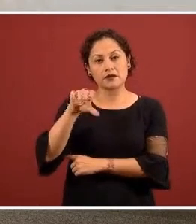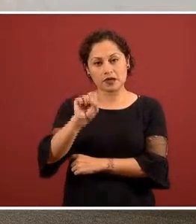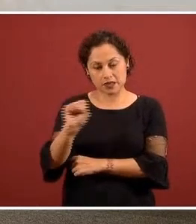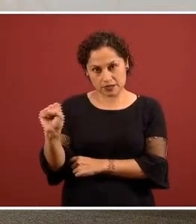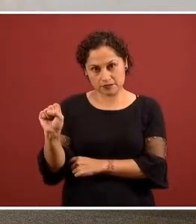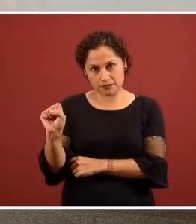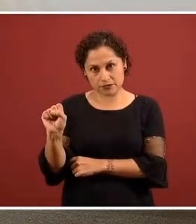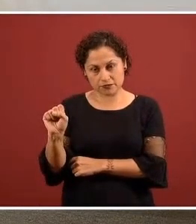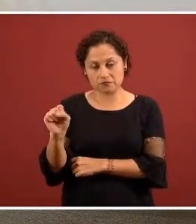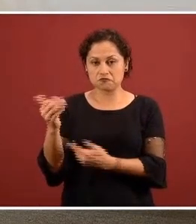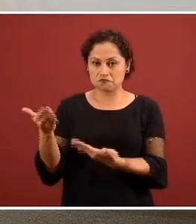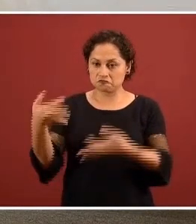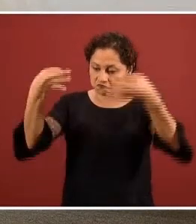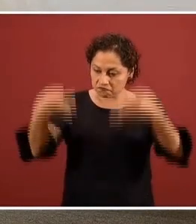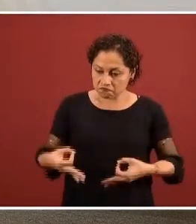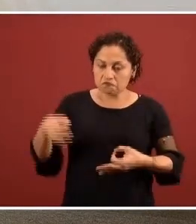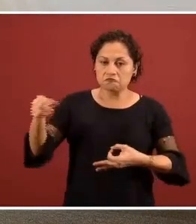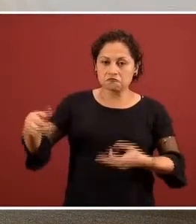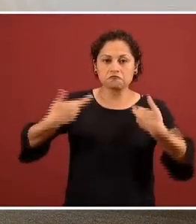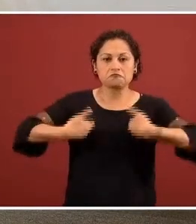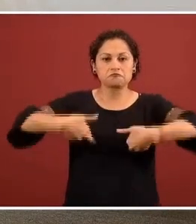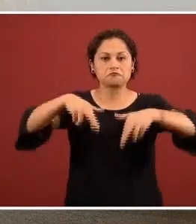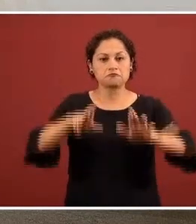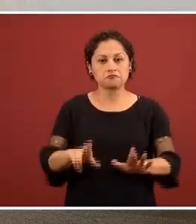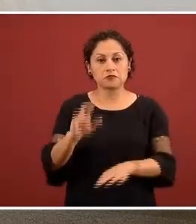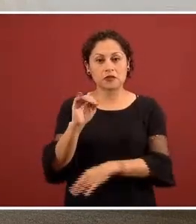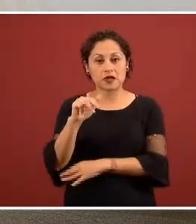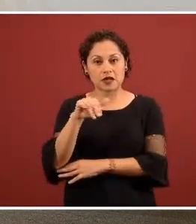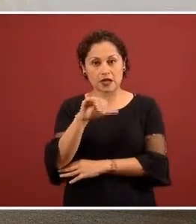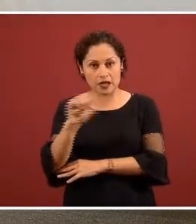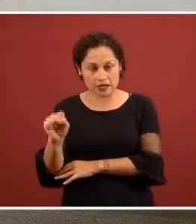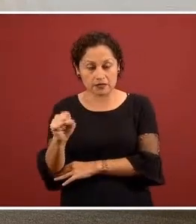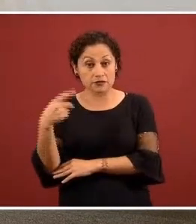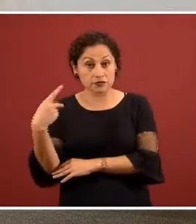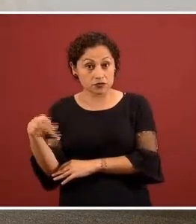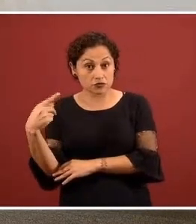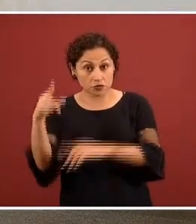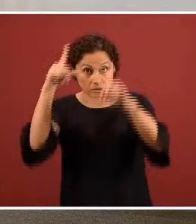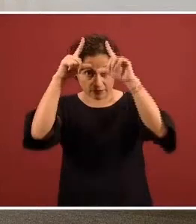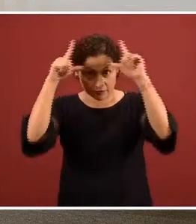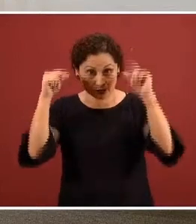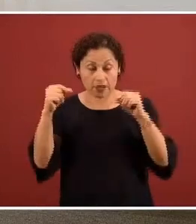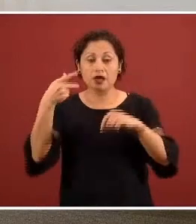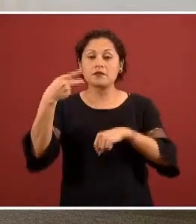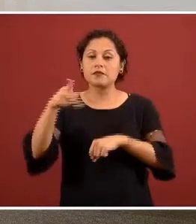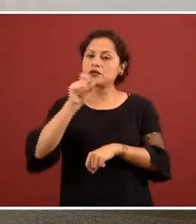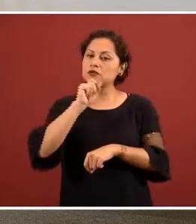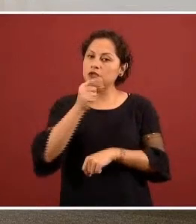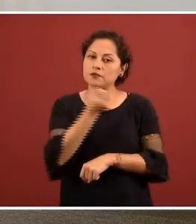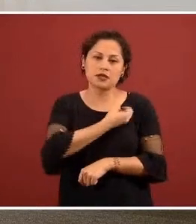y que muy dignamente representa no solamente al IMSS, a las enfermeras del IMSS, sino de todo el sector